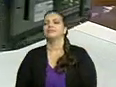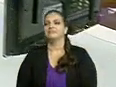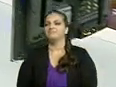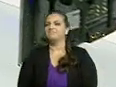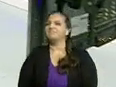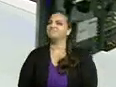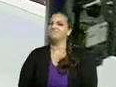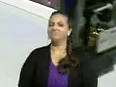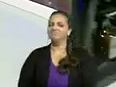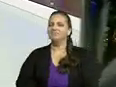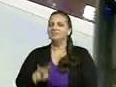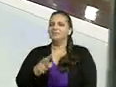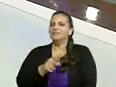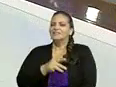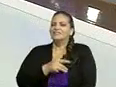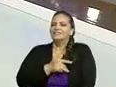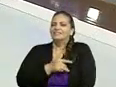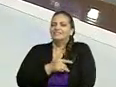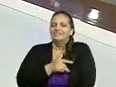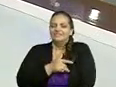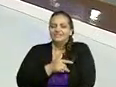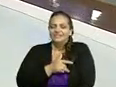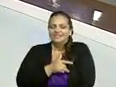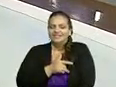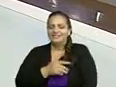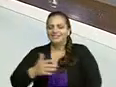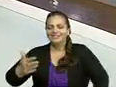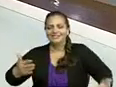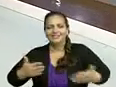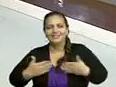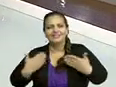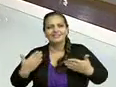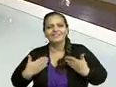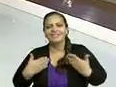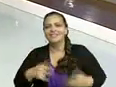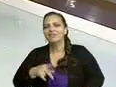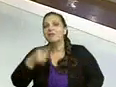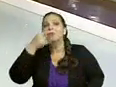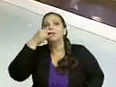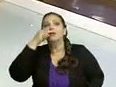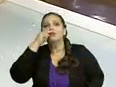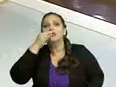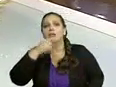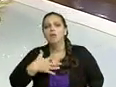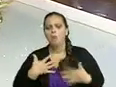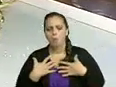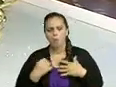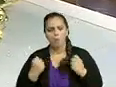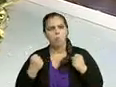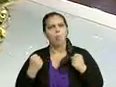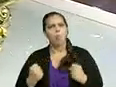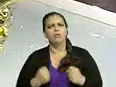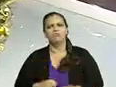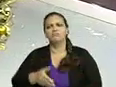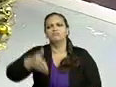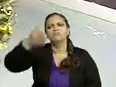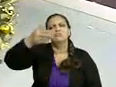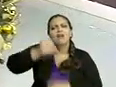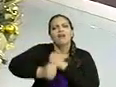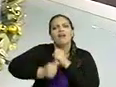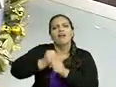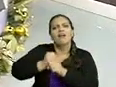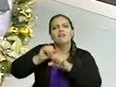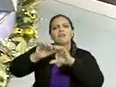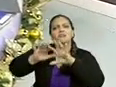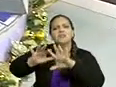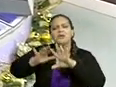Qué bien, me conmueve, me alegra muchísimo saber que una criatura, José Luis y amables televidentes, de tan solo 10 años,